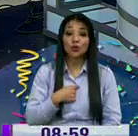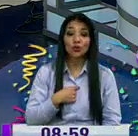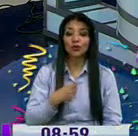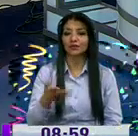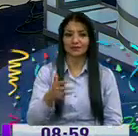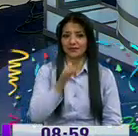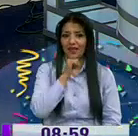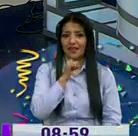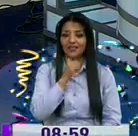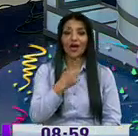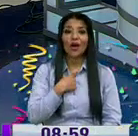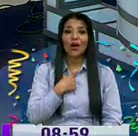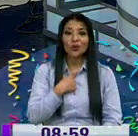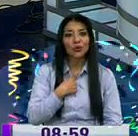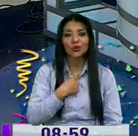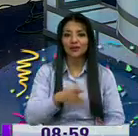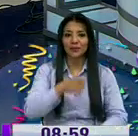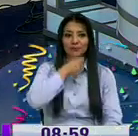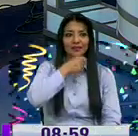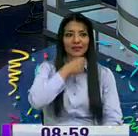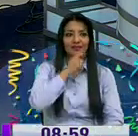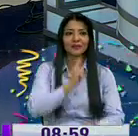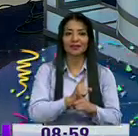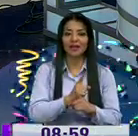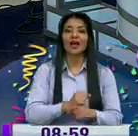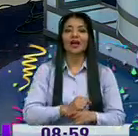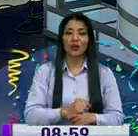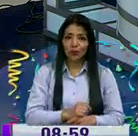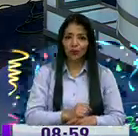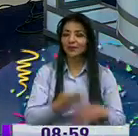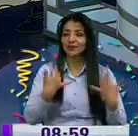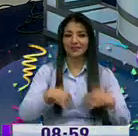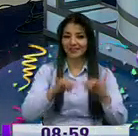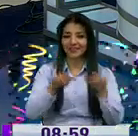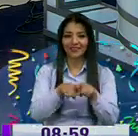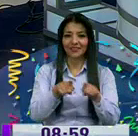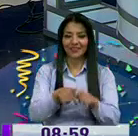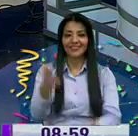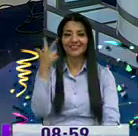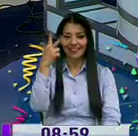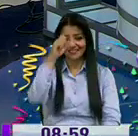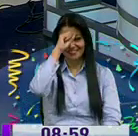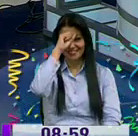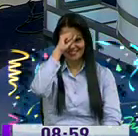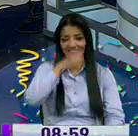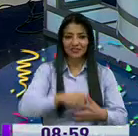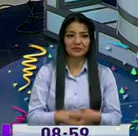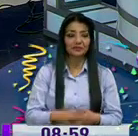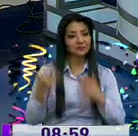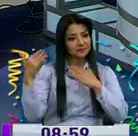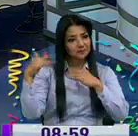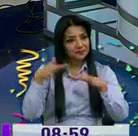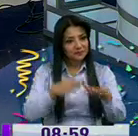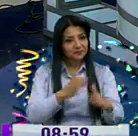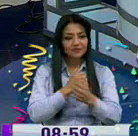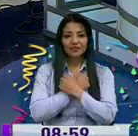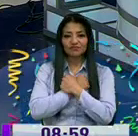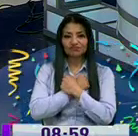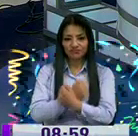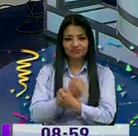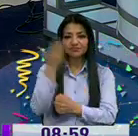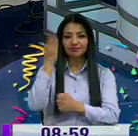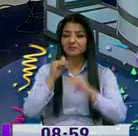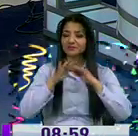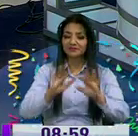sí. Como los tres chanchitos, y soplarás. Gracias, mi querida. Bendiciones, mi Robert, sabes que te quiero un montón y que te deseo todo lo